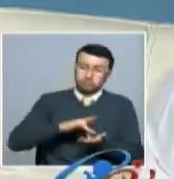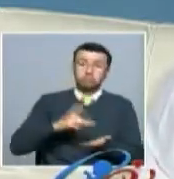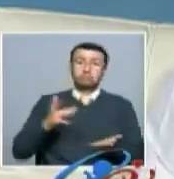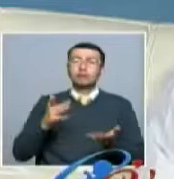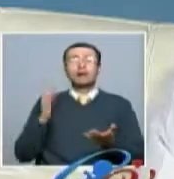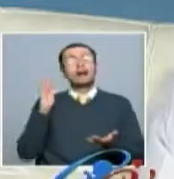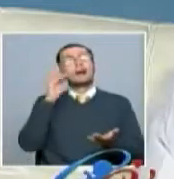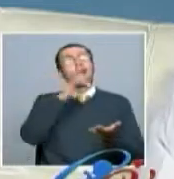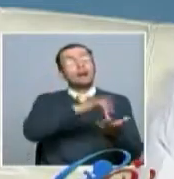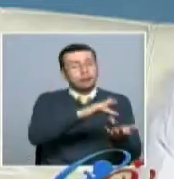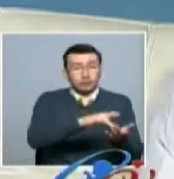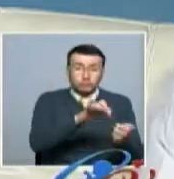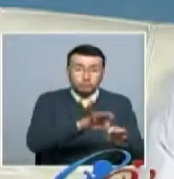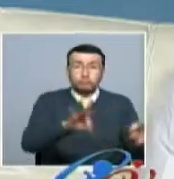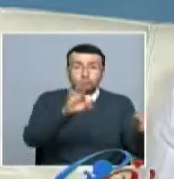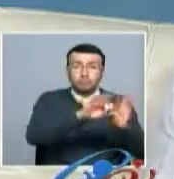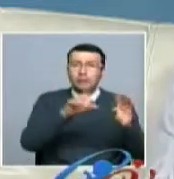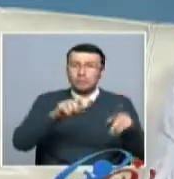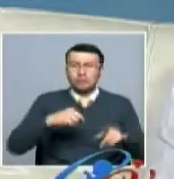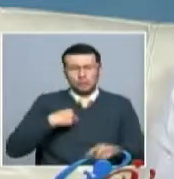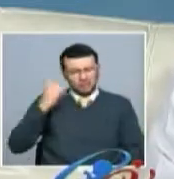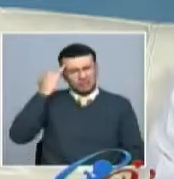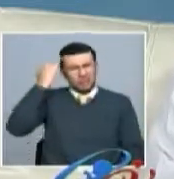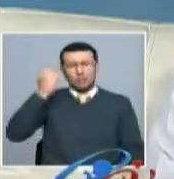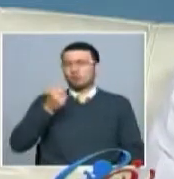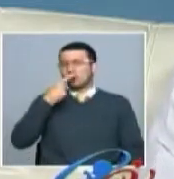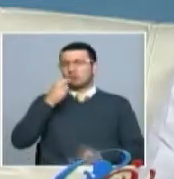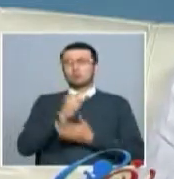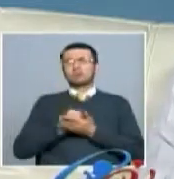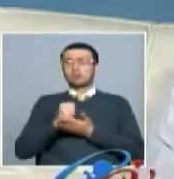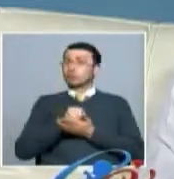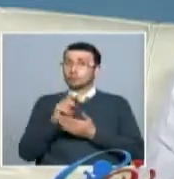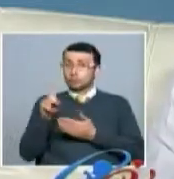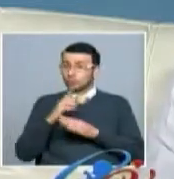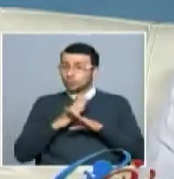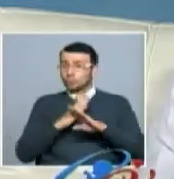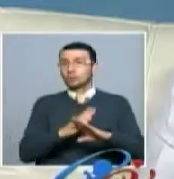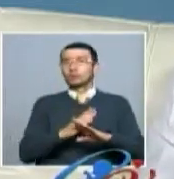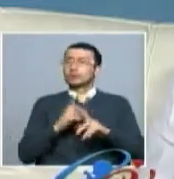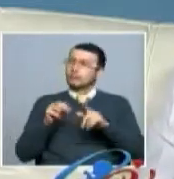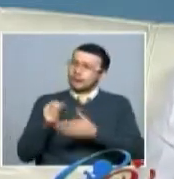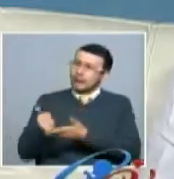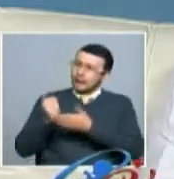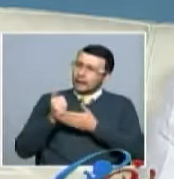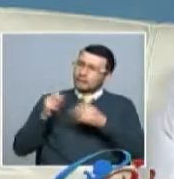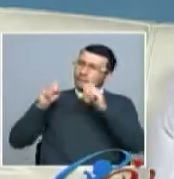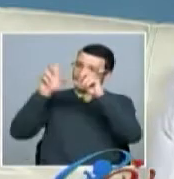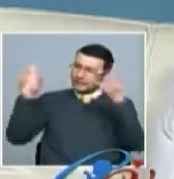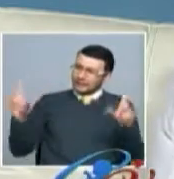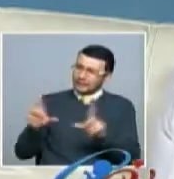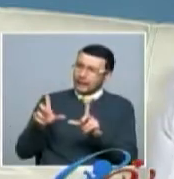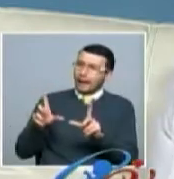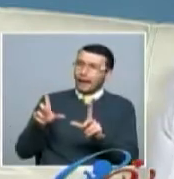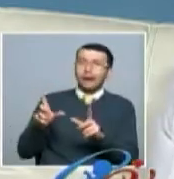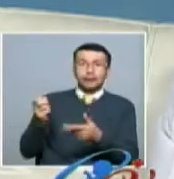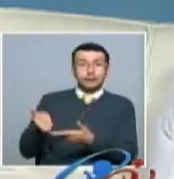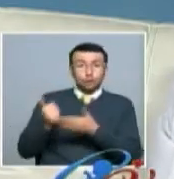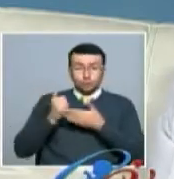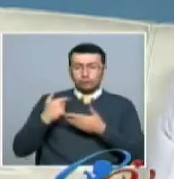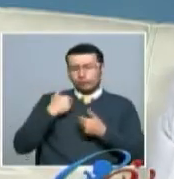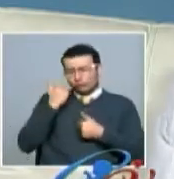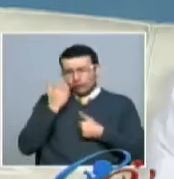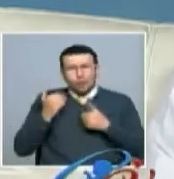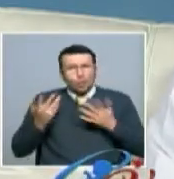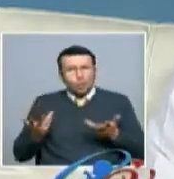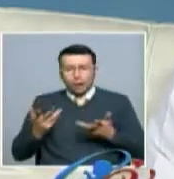de la no automedicación, de las ayudas diagnósticas para poder saber qué proceso patológico están